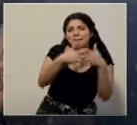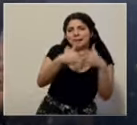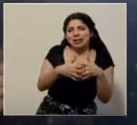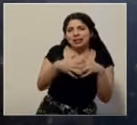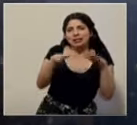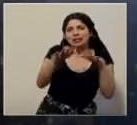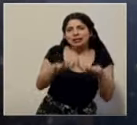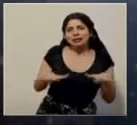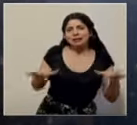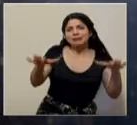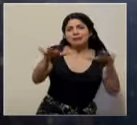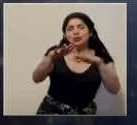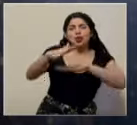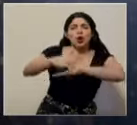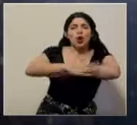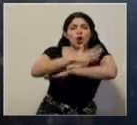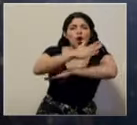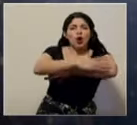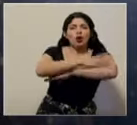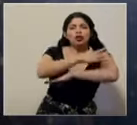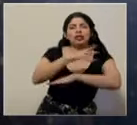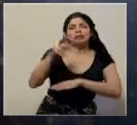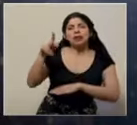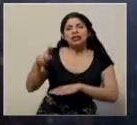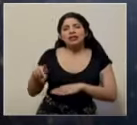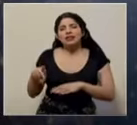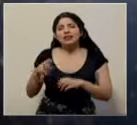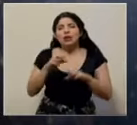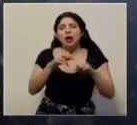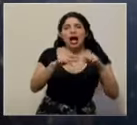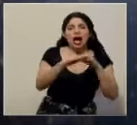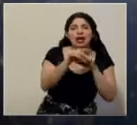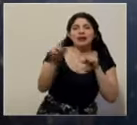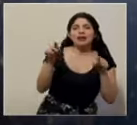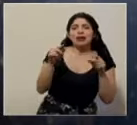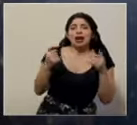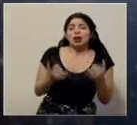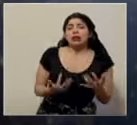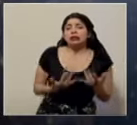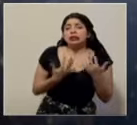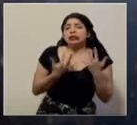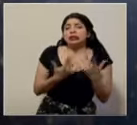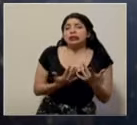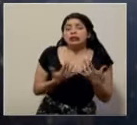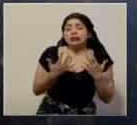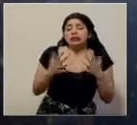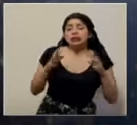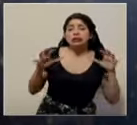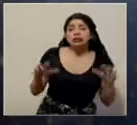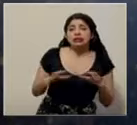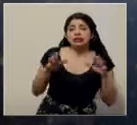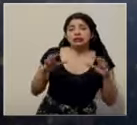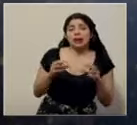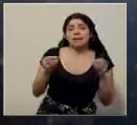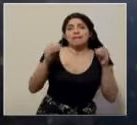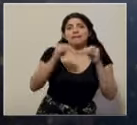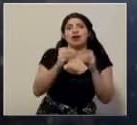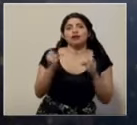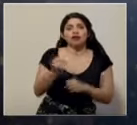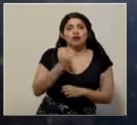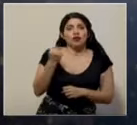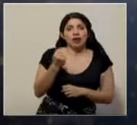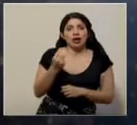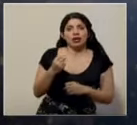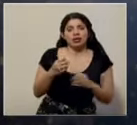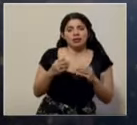largo de las costas del Pacífico y del Caribe que están esperando una reactivación más activa, más fuerte,